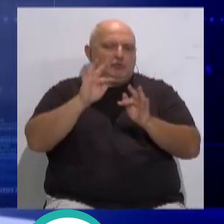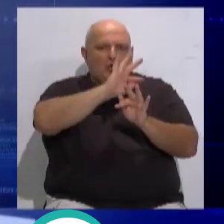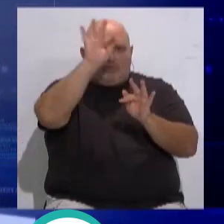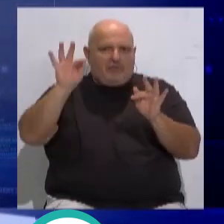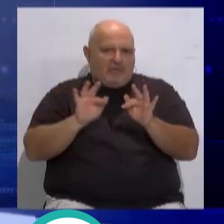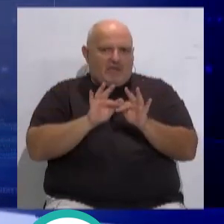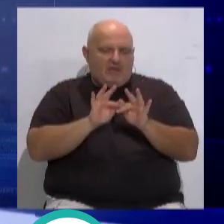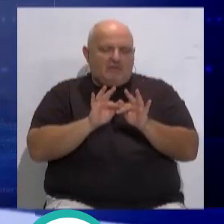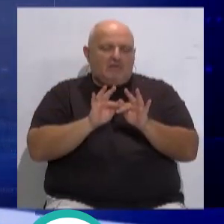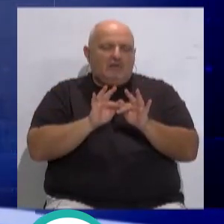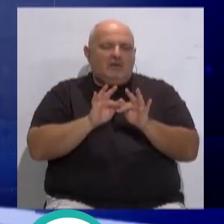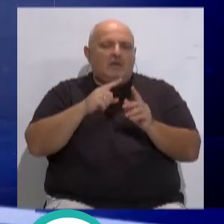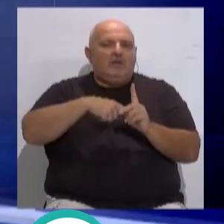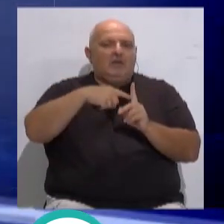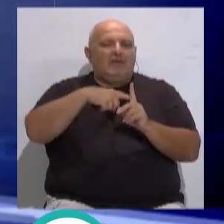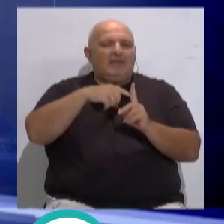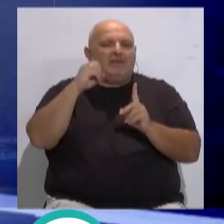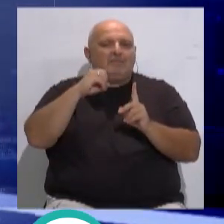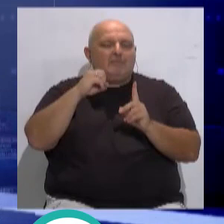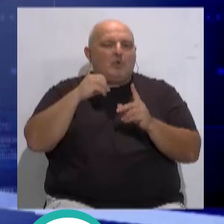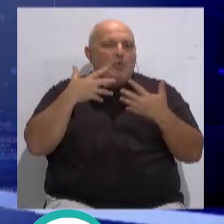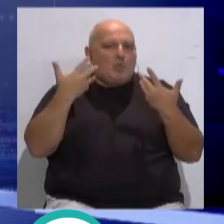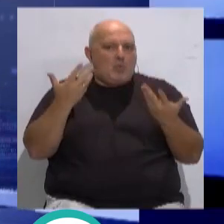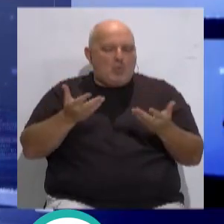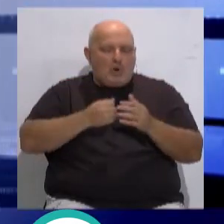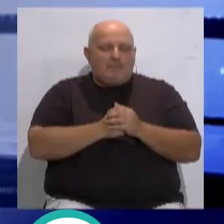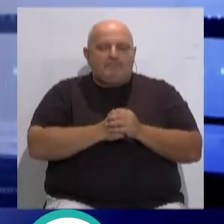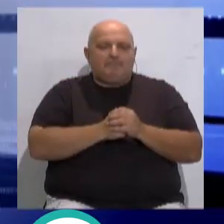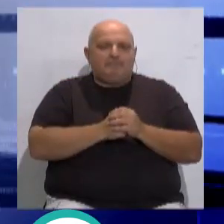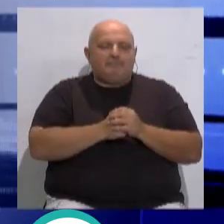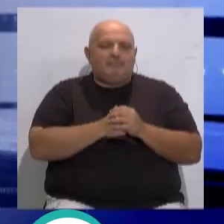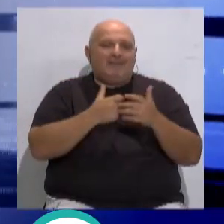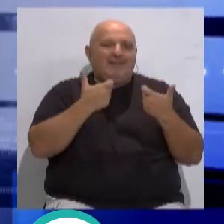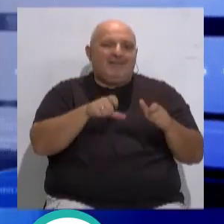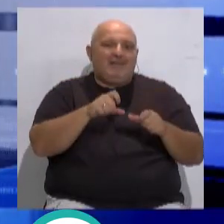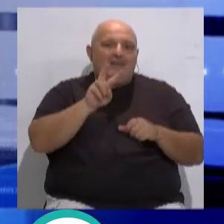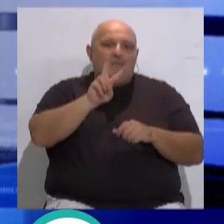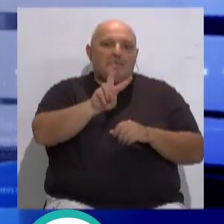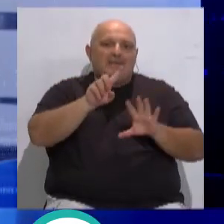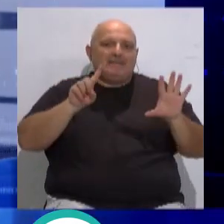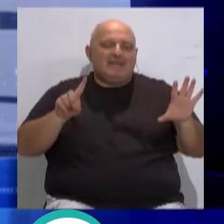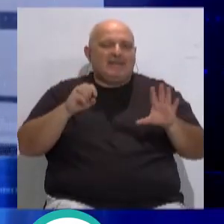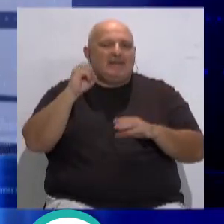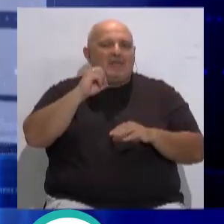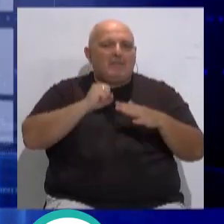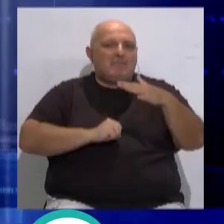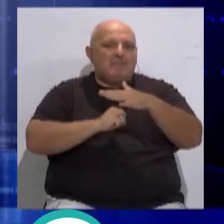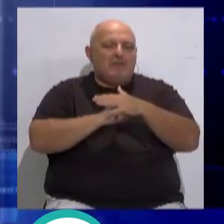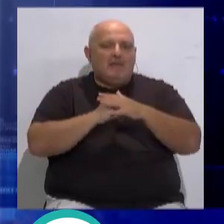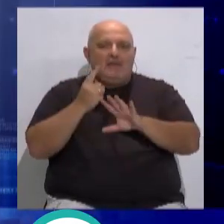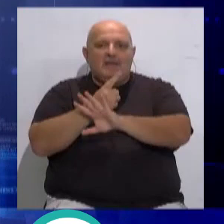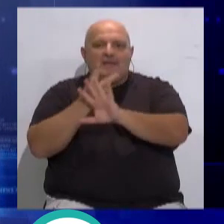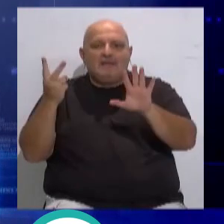jornada. Los valores extremos en cuanto a las temperaturas variarán entre los 26 grados de máxima y